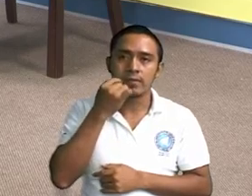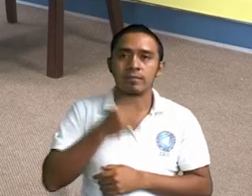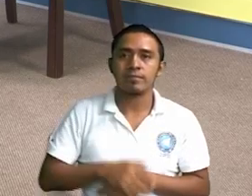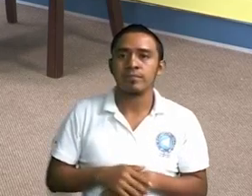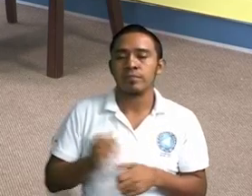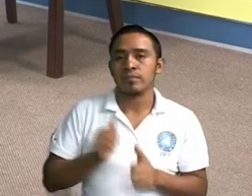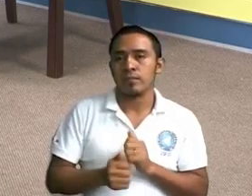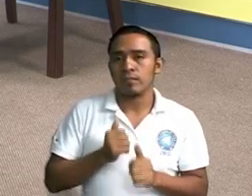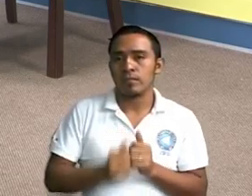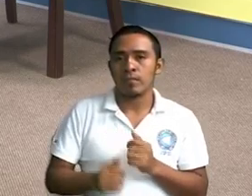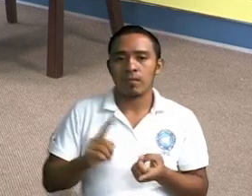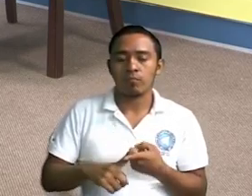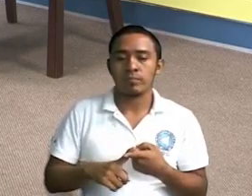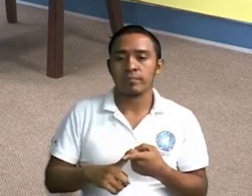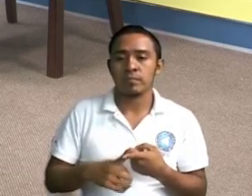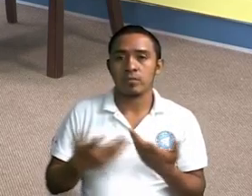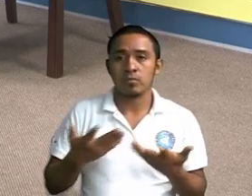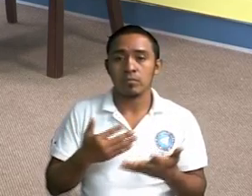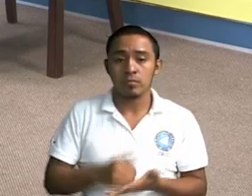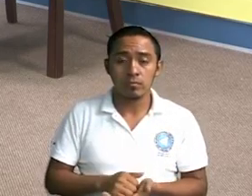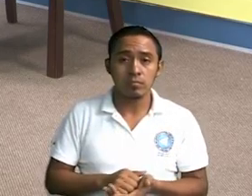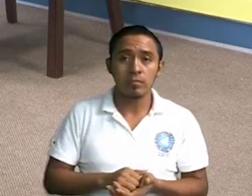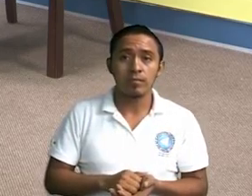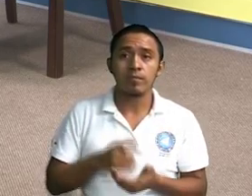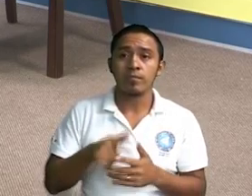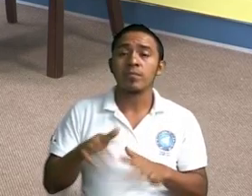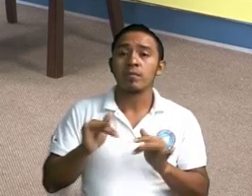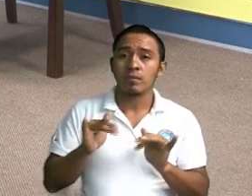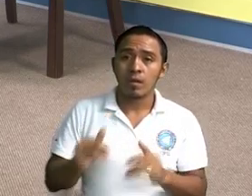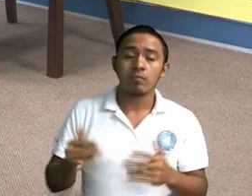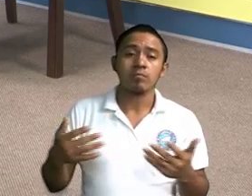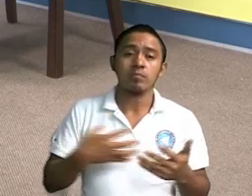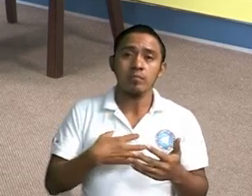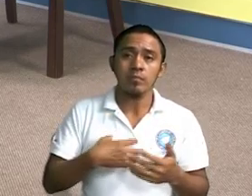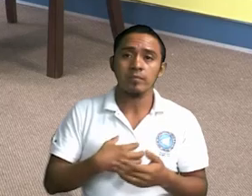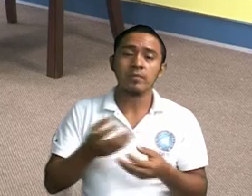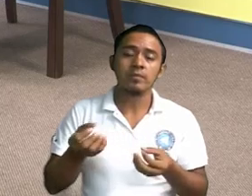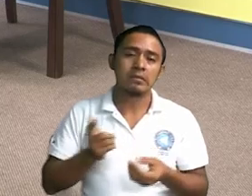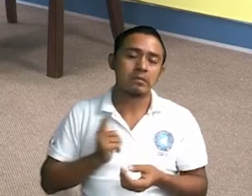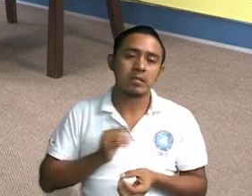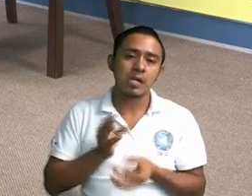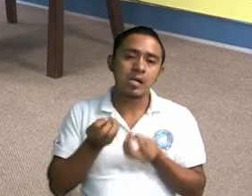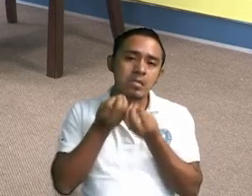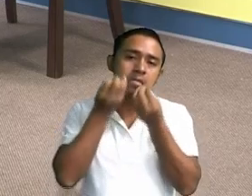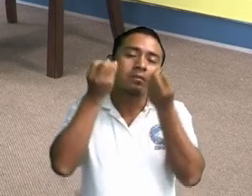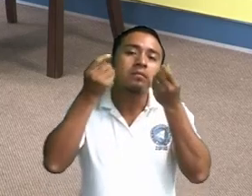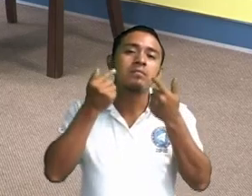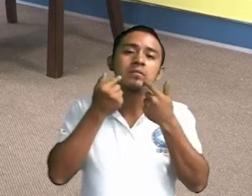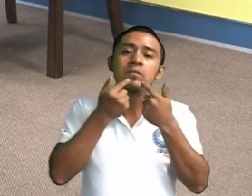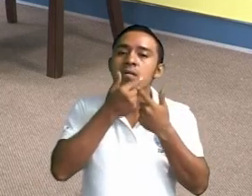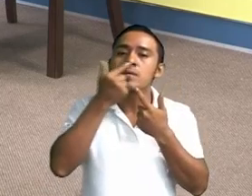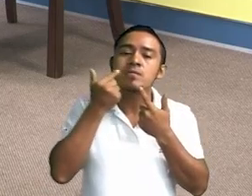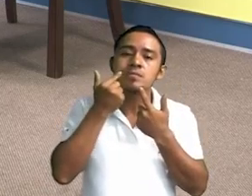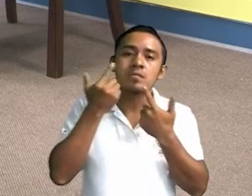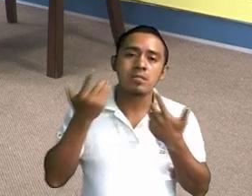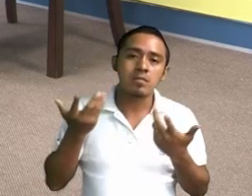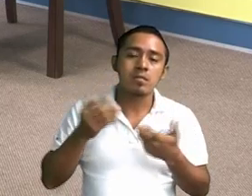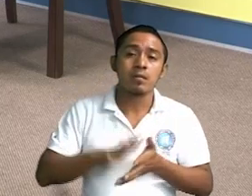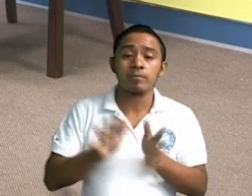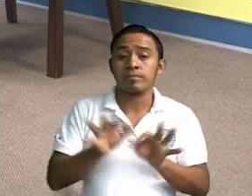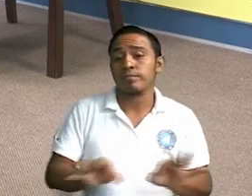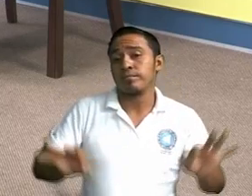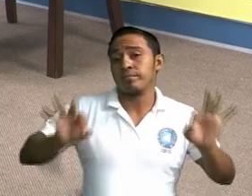lesiones premalignas o pacientes que ya están con un cáncer en la cavidad oral entonces es